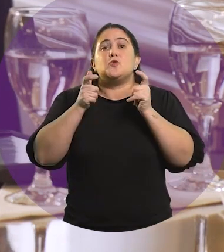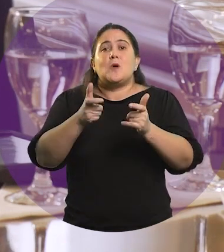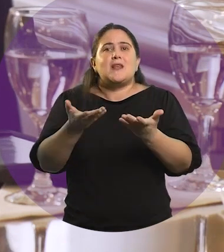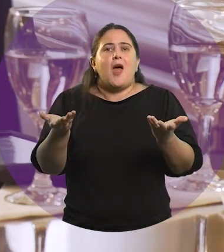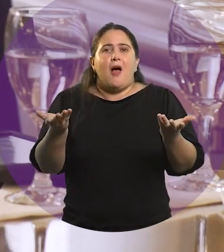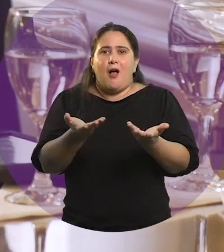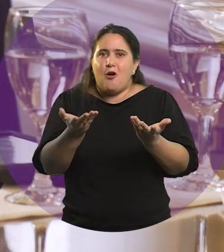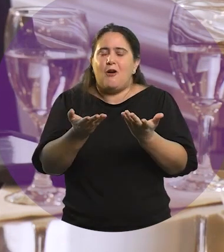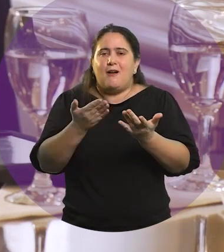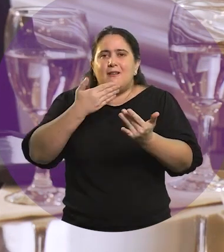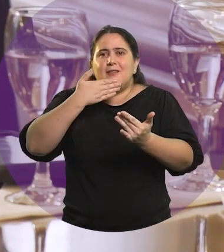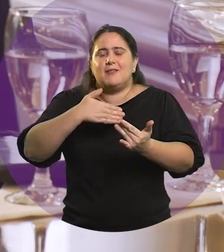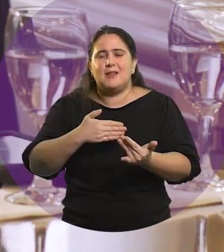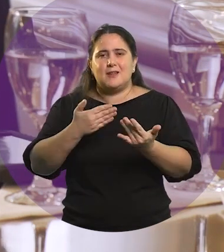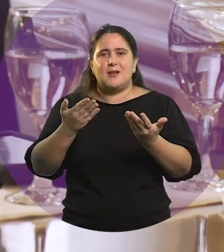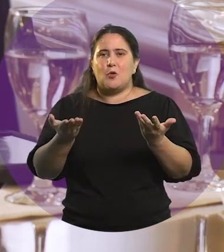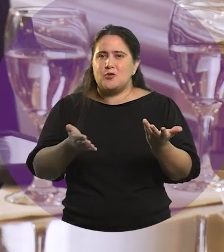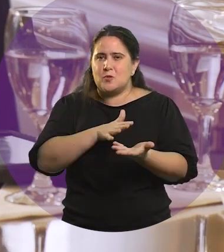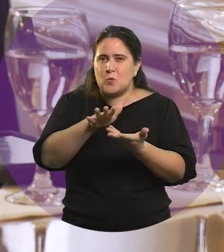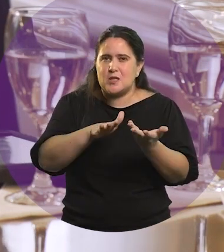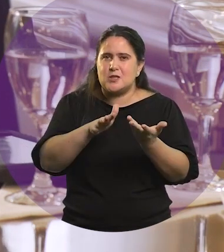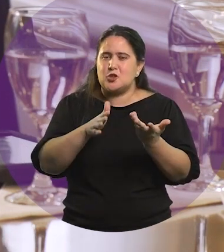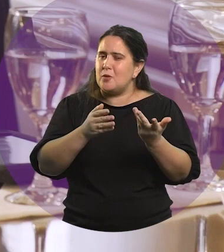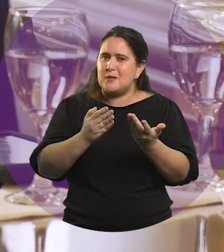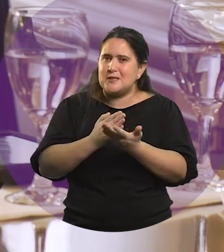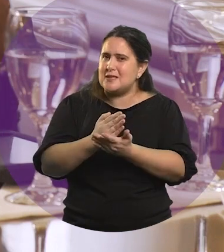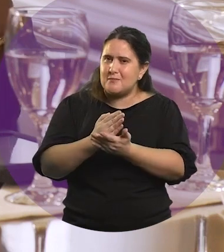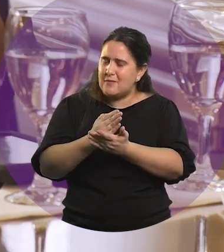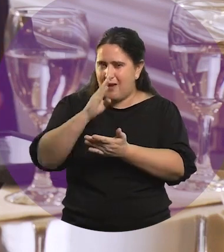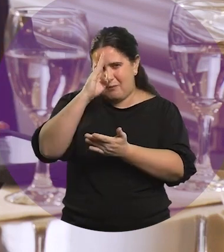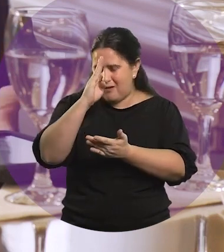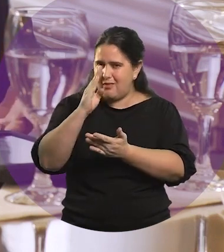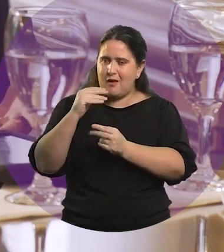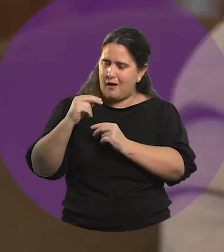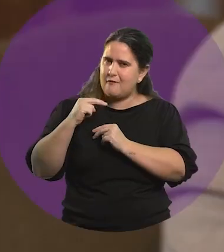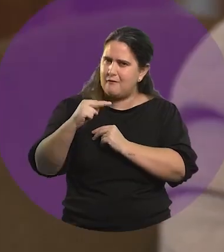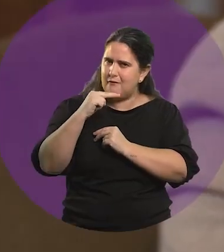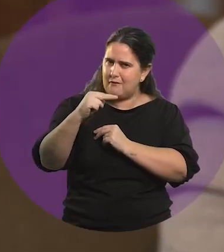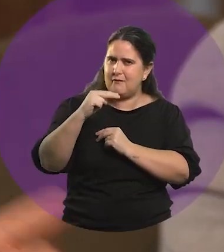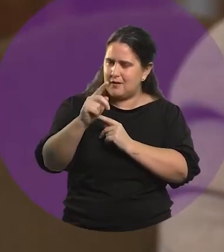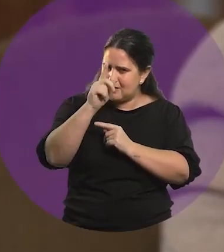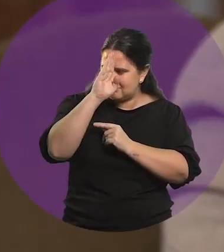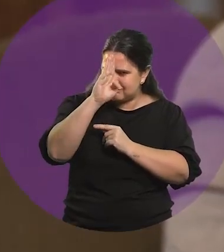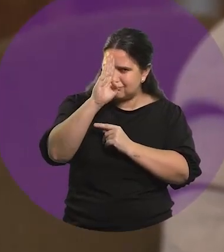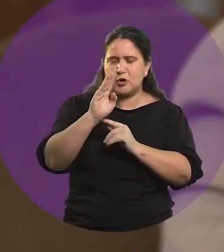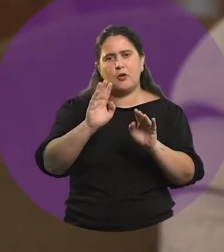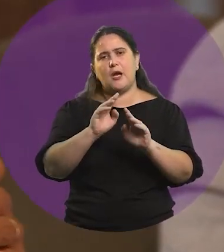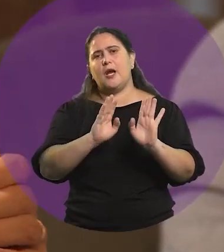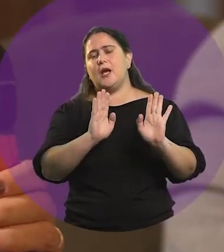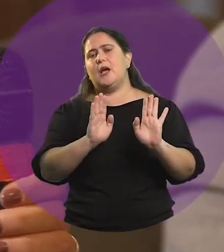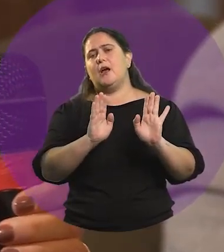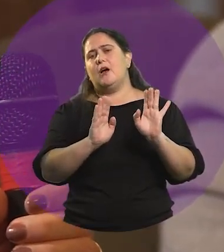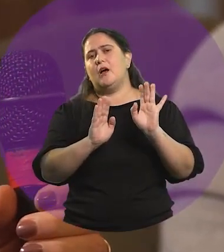estamos empezando a entender que estos tiempos implican que estamos en permanente aprendizaje. Que no es aquello